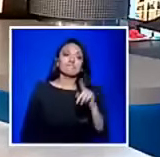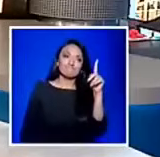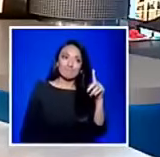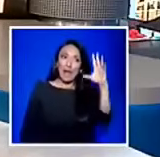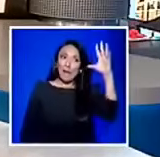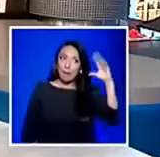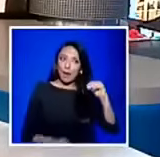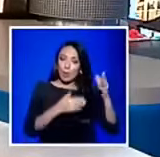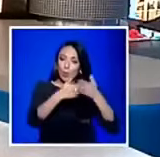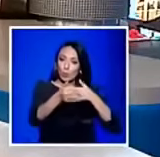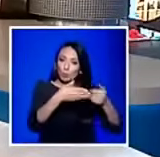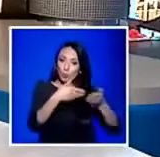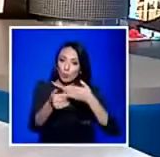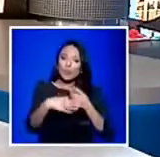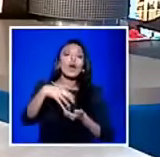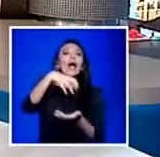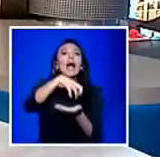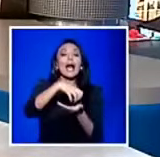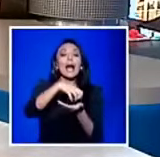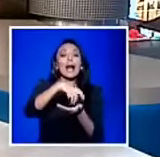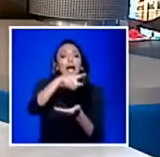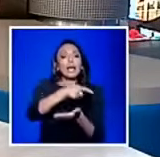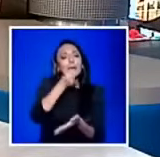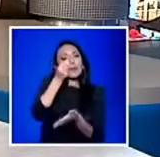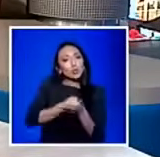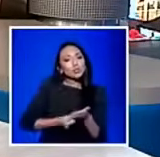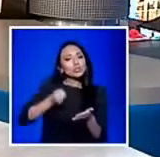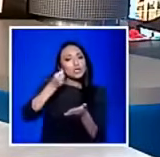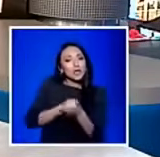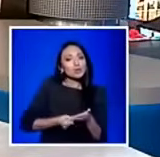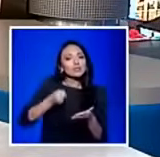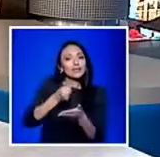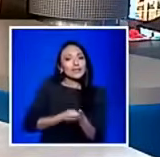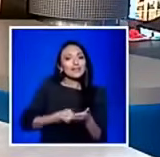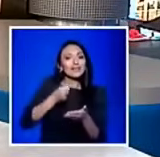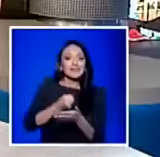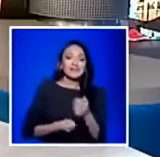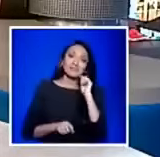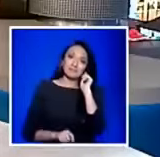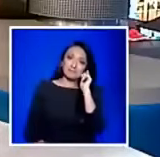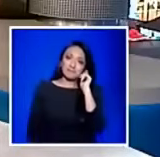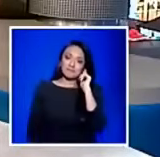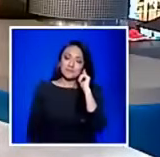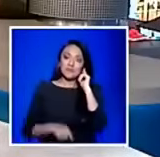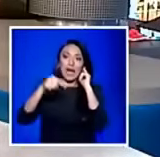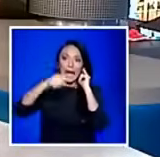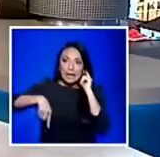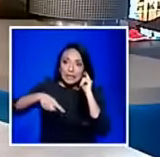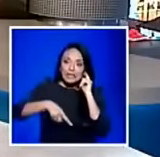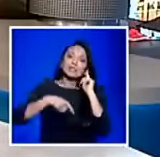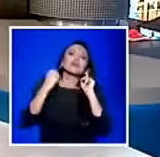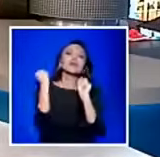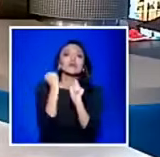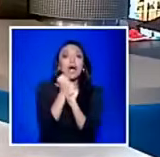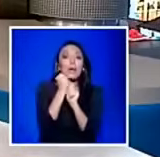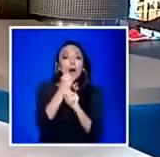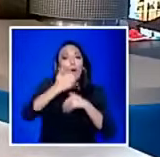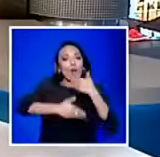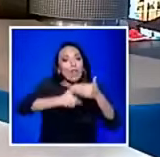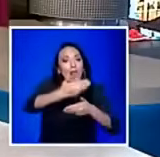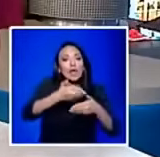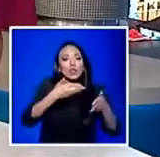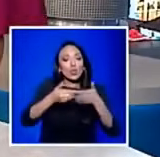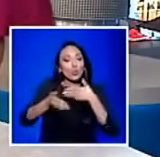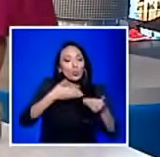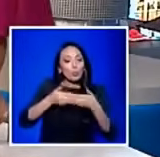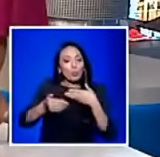apagones, Andreita, la gente sigue luchando, porque así somos los ecuatorianos, emprendemos, seguimos adelante pese a todos